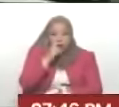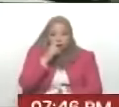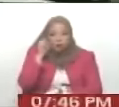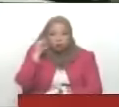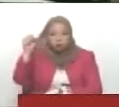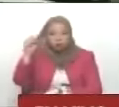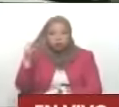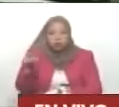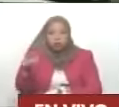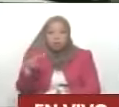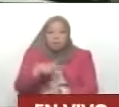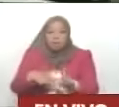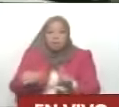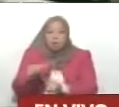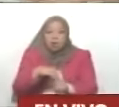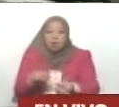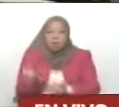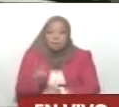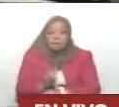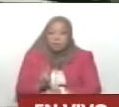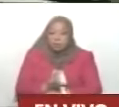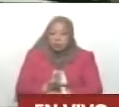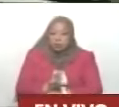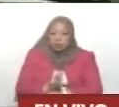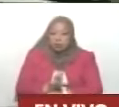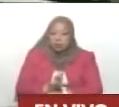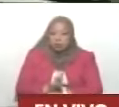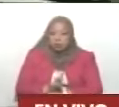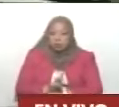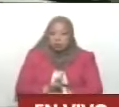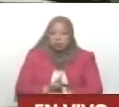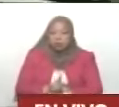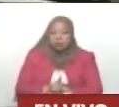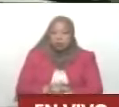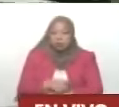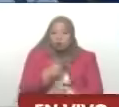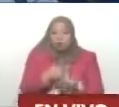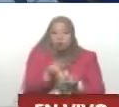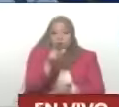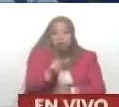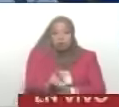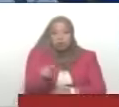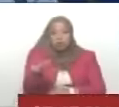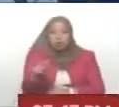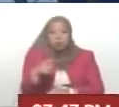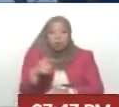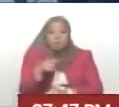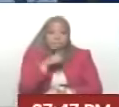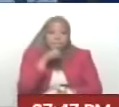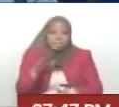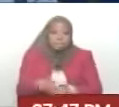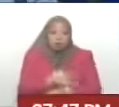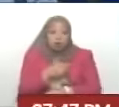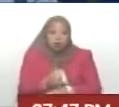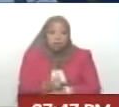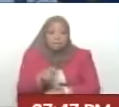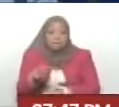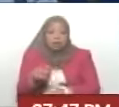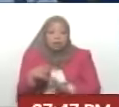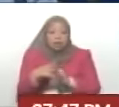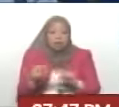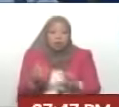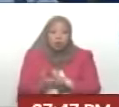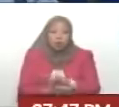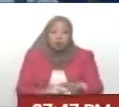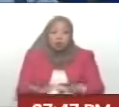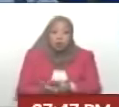de la crisis, ¿verdad? O un Ecarri decir que usted es culpable de la crisis. Es decir, en este momento